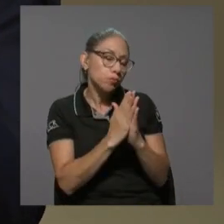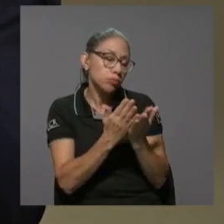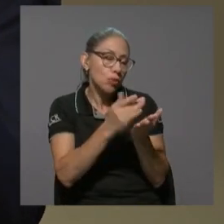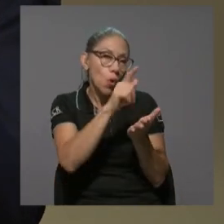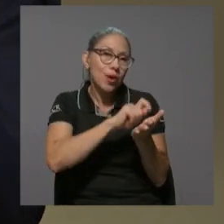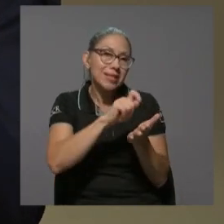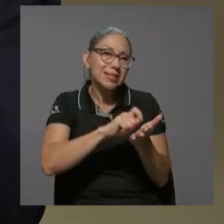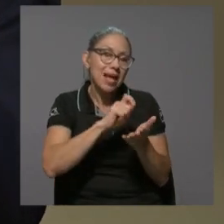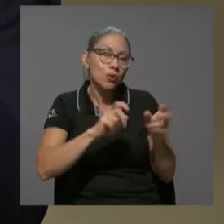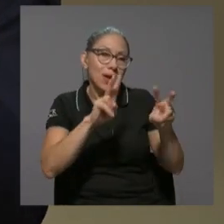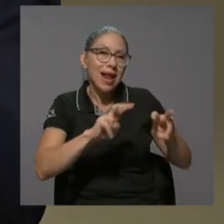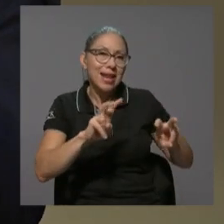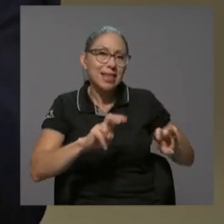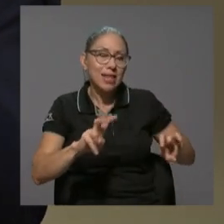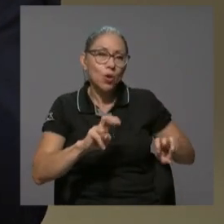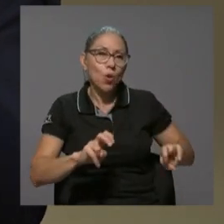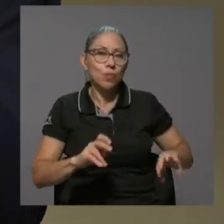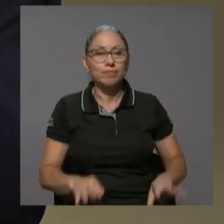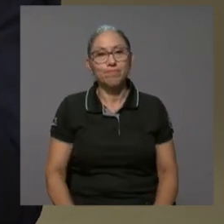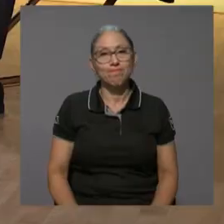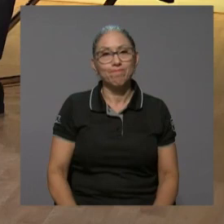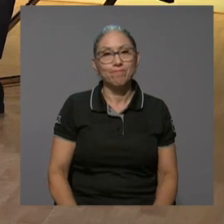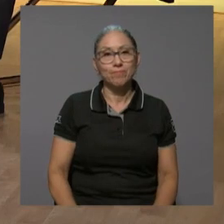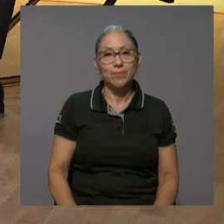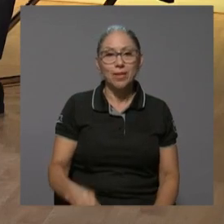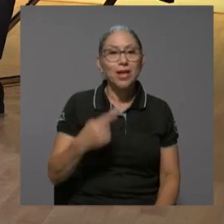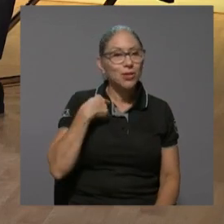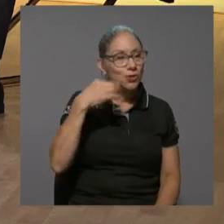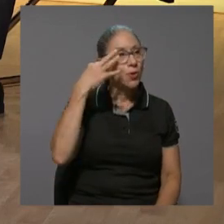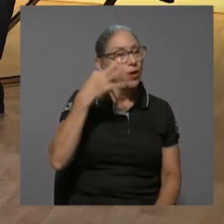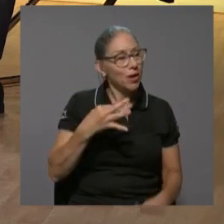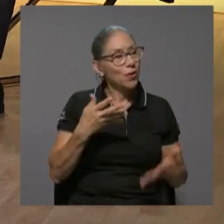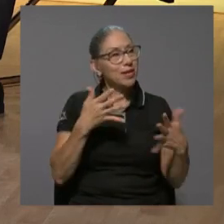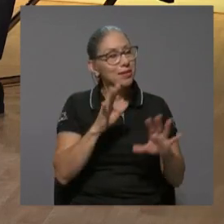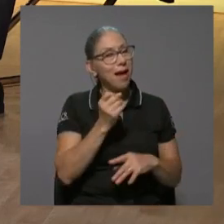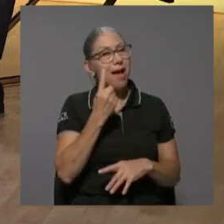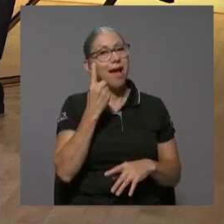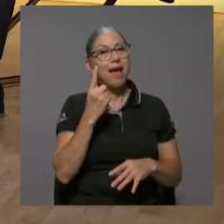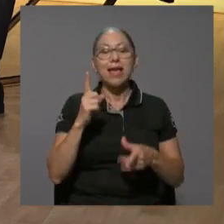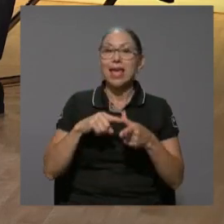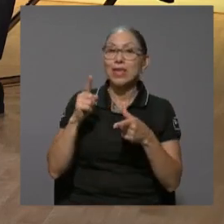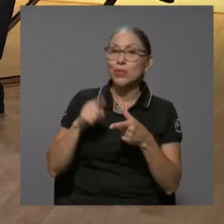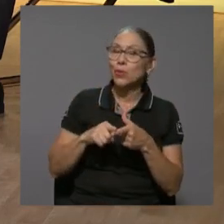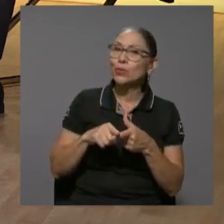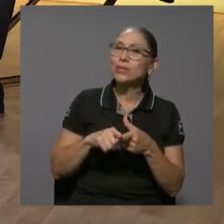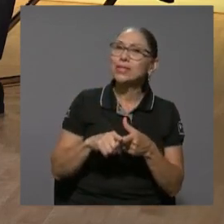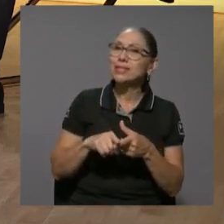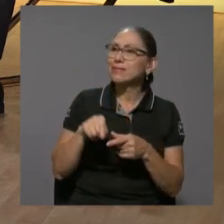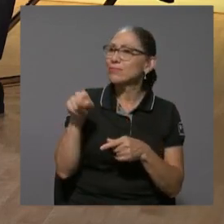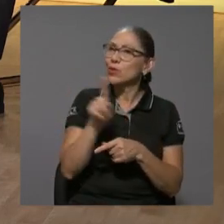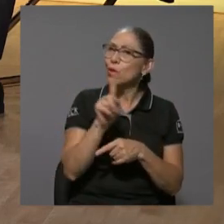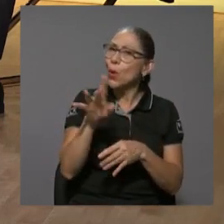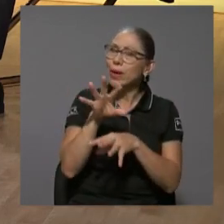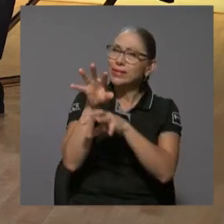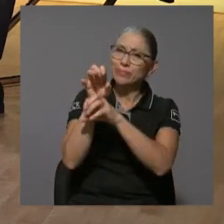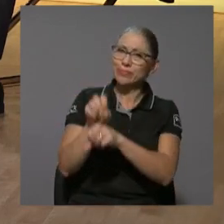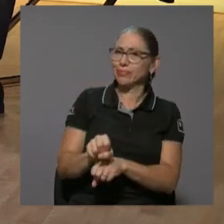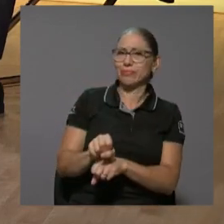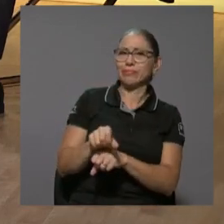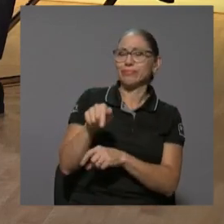Y en ese sentido, yo creo que ya redondeamos. Escapa un poco a lo que es usual, digamos, dentro de las